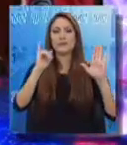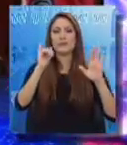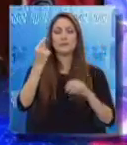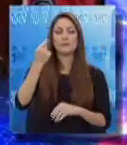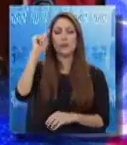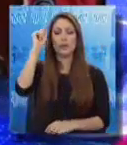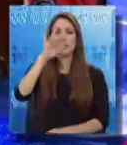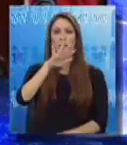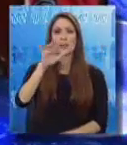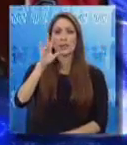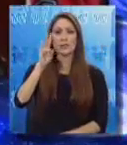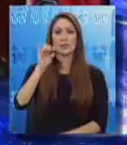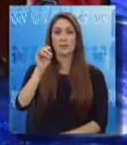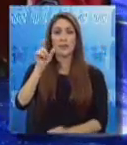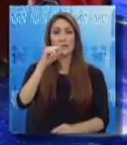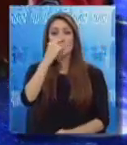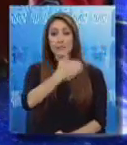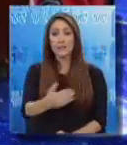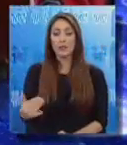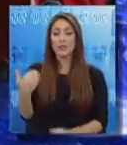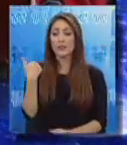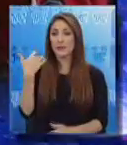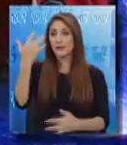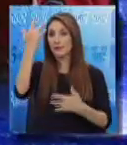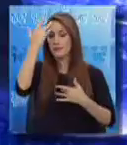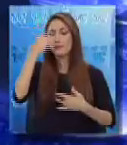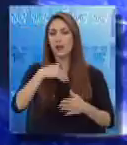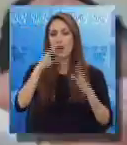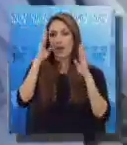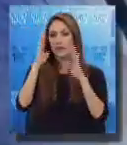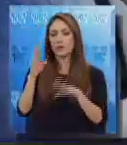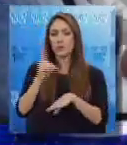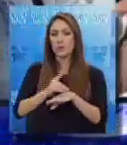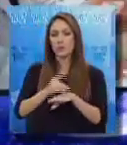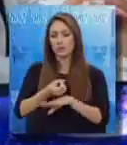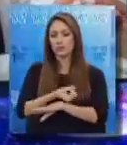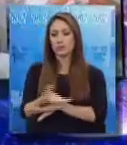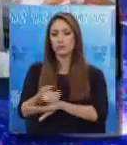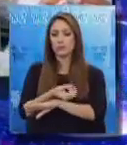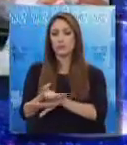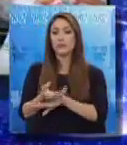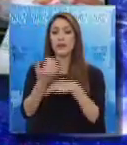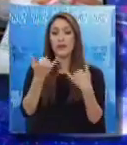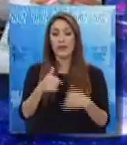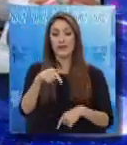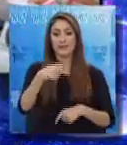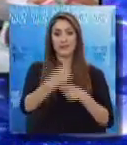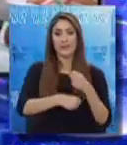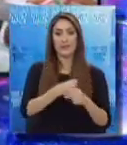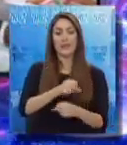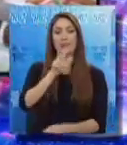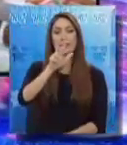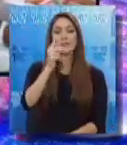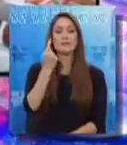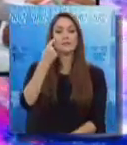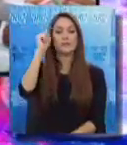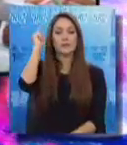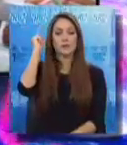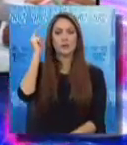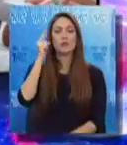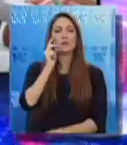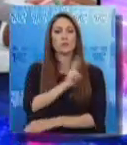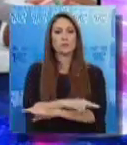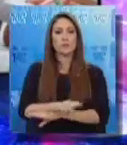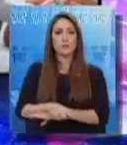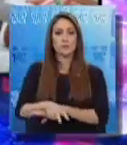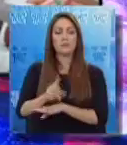niños menores de 5 años que presentaron algún tipo de enfermedad. Mientras que hasta el 21 de marzo de este año se realizaron más de 3 millones de controles